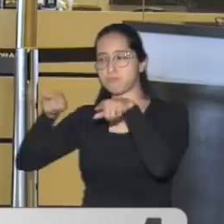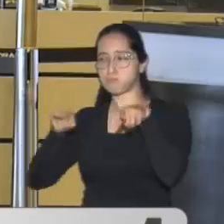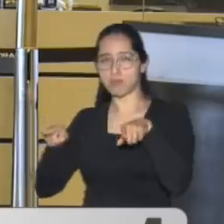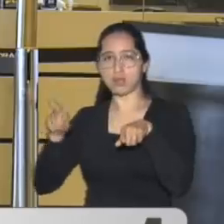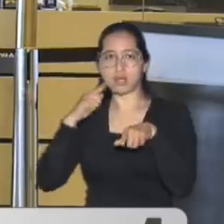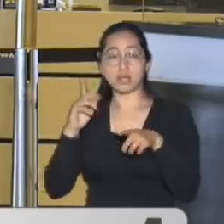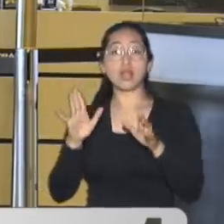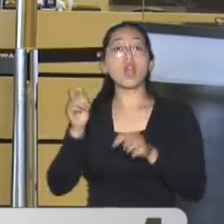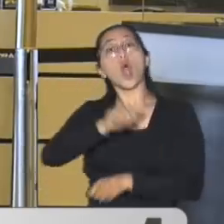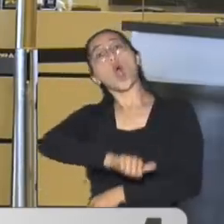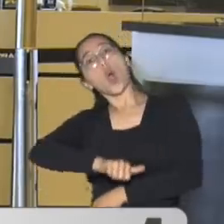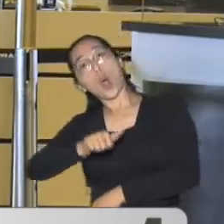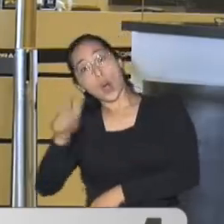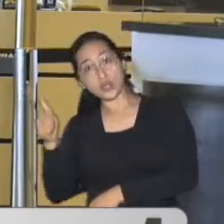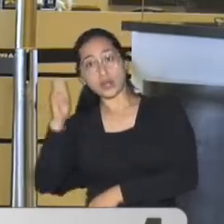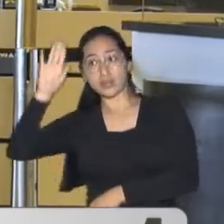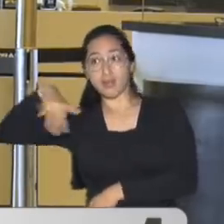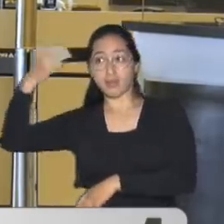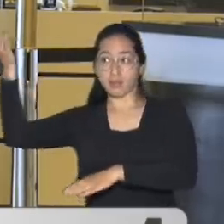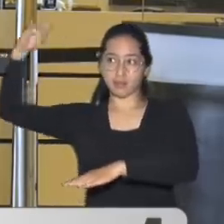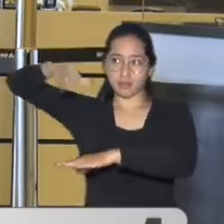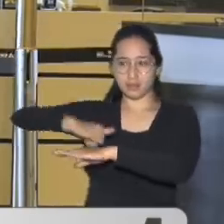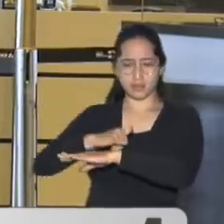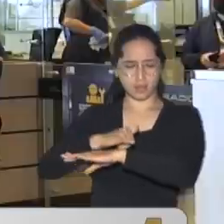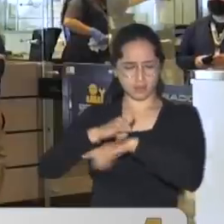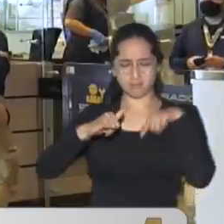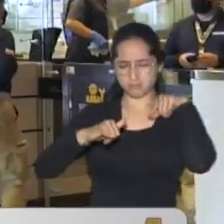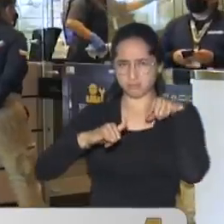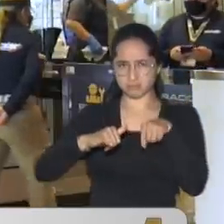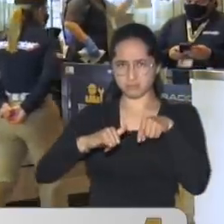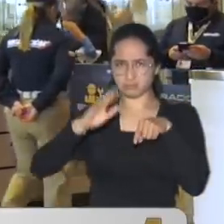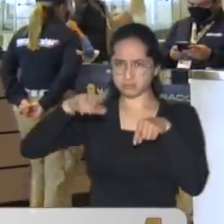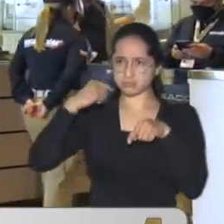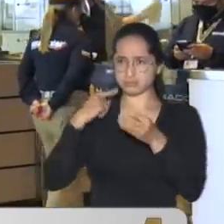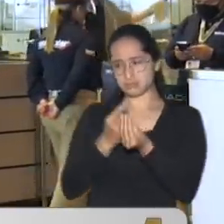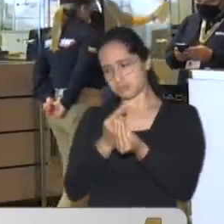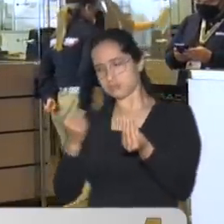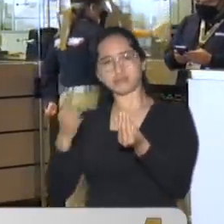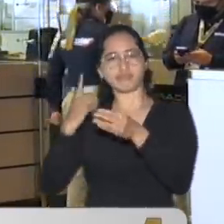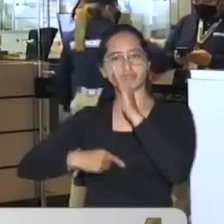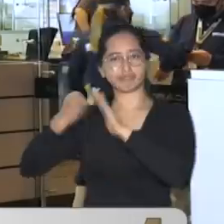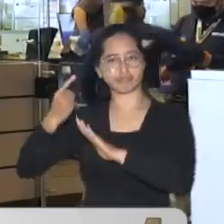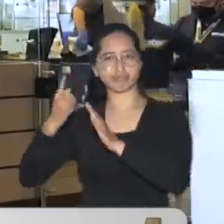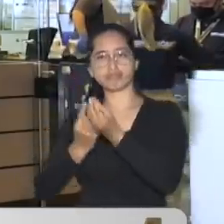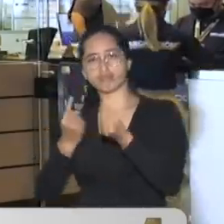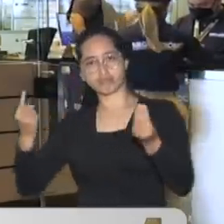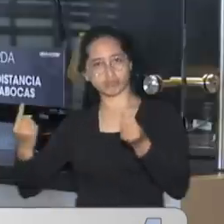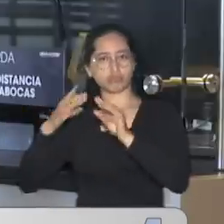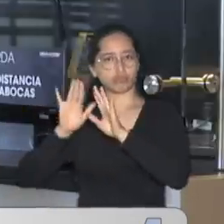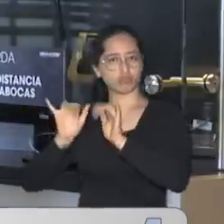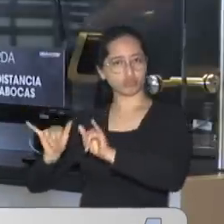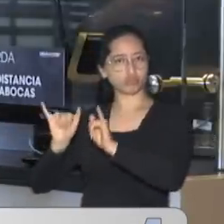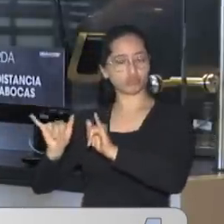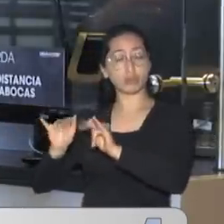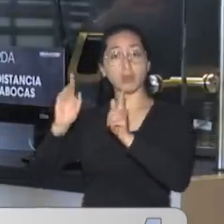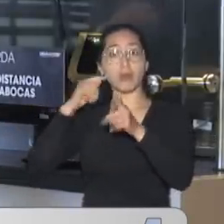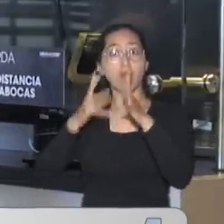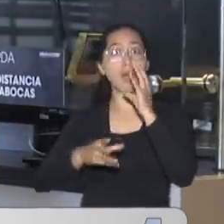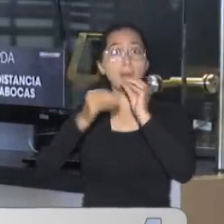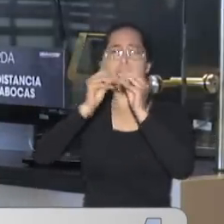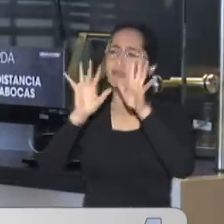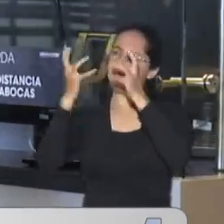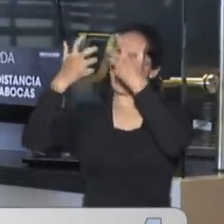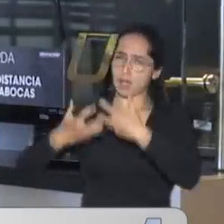de llegar al aeropuerto El Dorado. De 39.000 personas que han llegado al país, se afirma por parte de Migración Colombia que solo se han